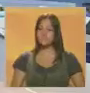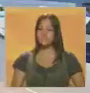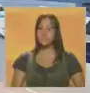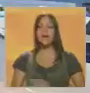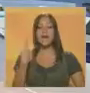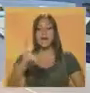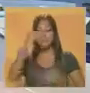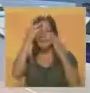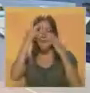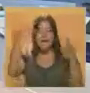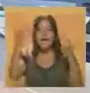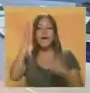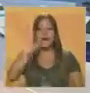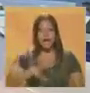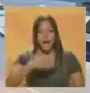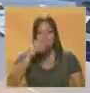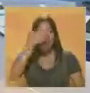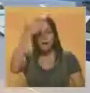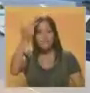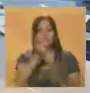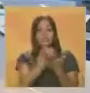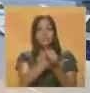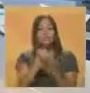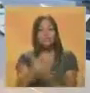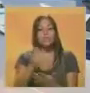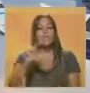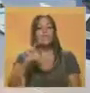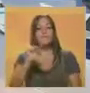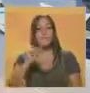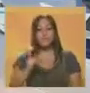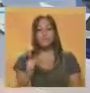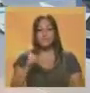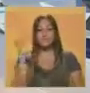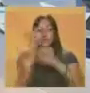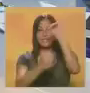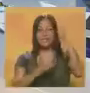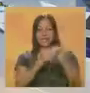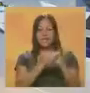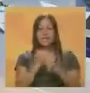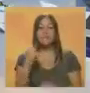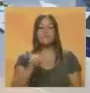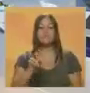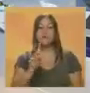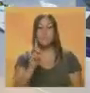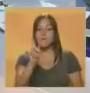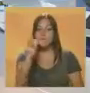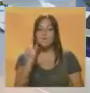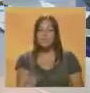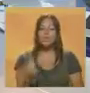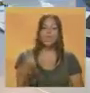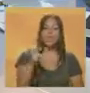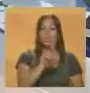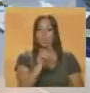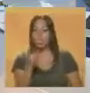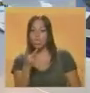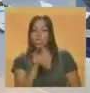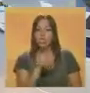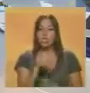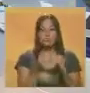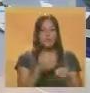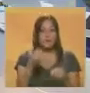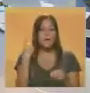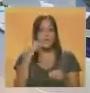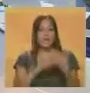la agencia de inteligencia de Arabia Saudita en colaboración con la Cia informó que utilizó a un doble agente para desmantelar un supuesto atentado